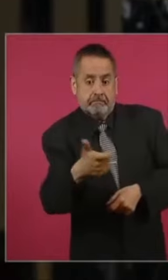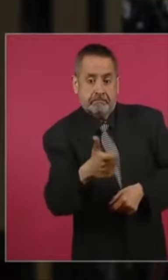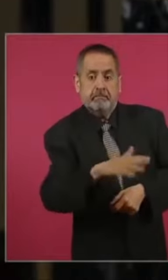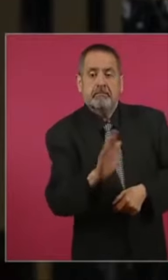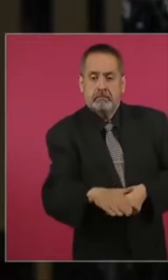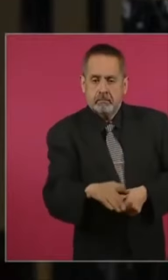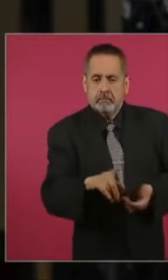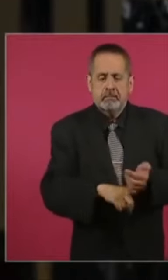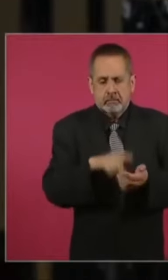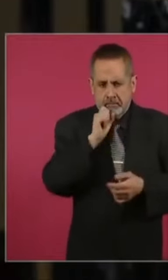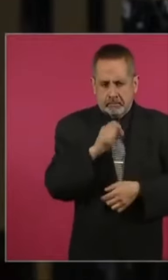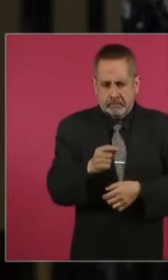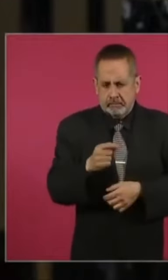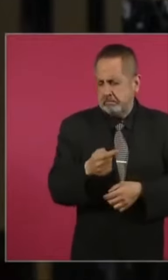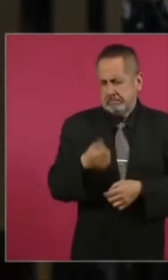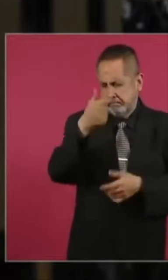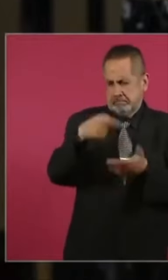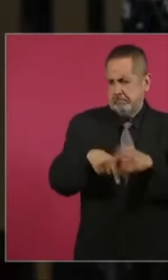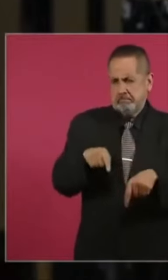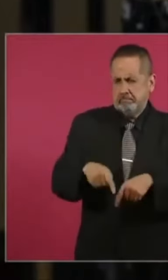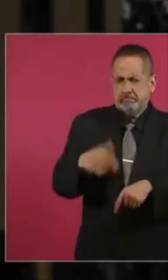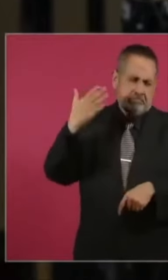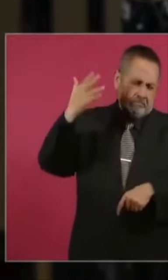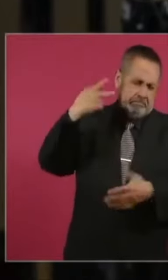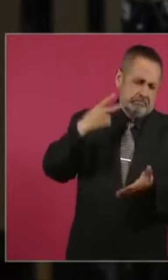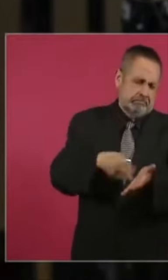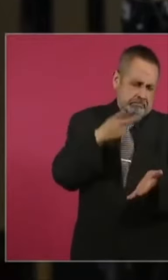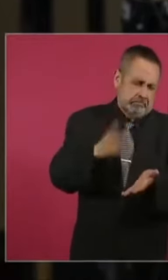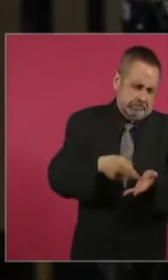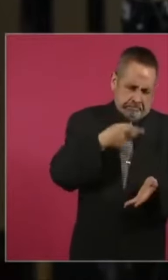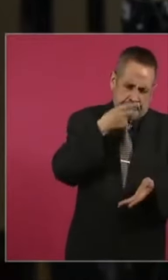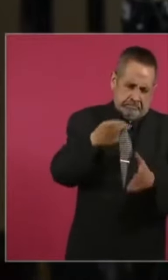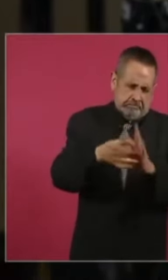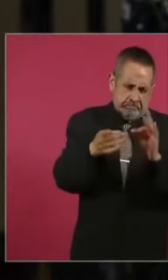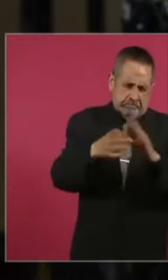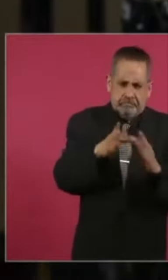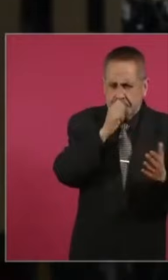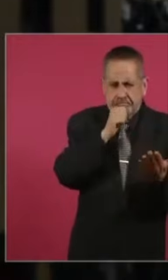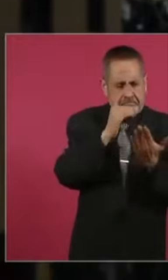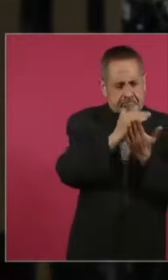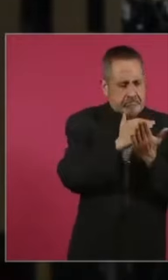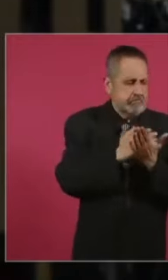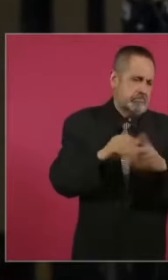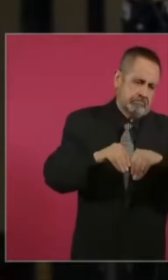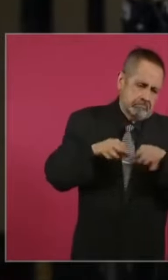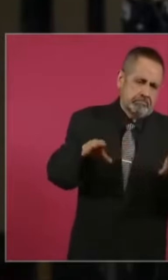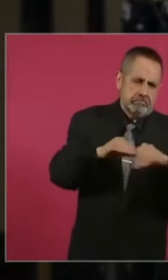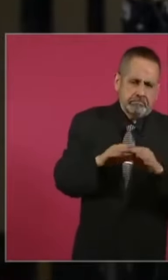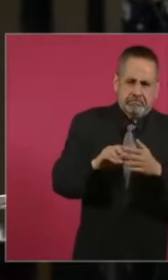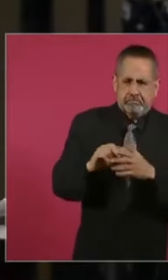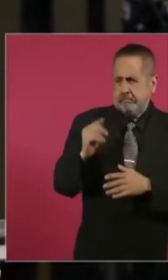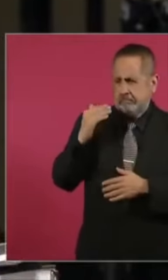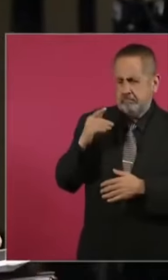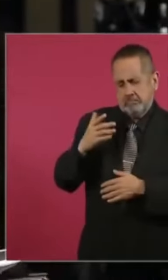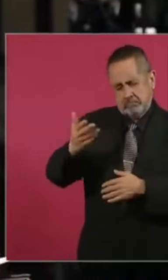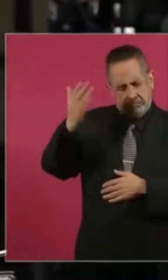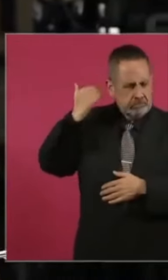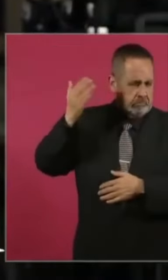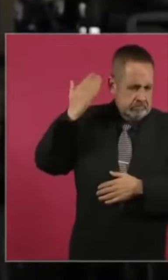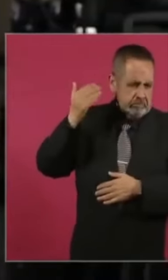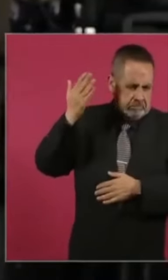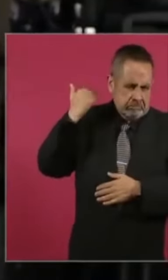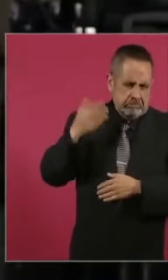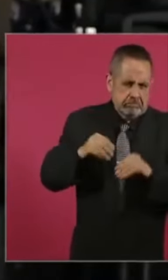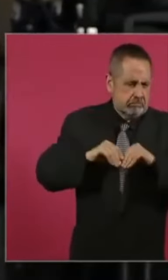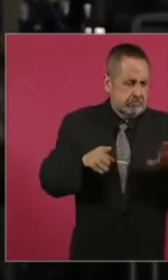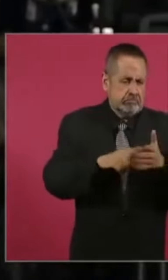mencionado a esta persona. De hecho, se señala, y hay documentos incluso ya publicados, tampoco recientemente, ya se habían publicado